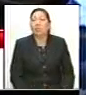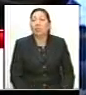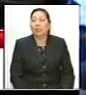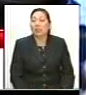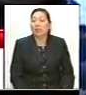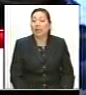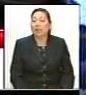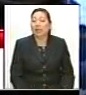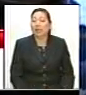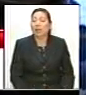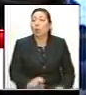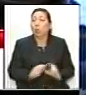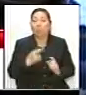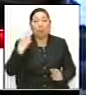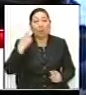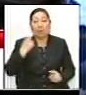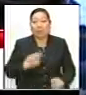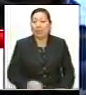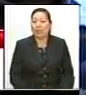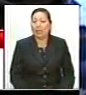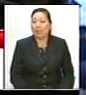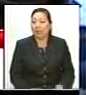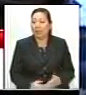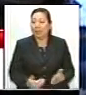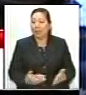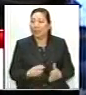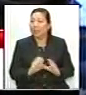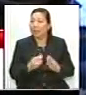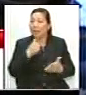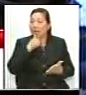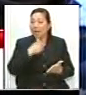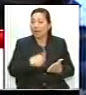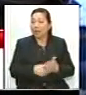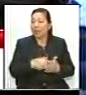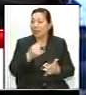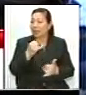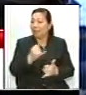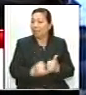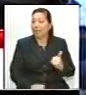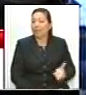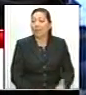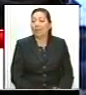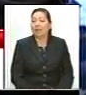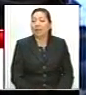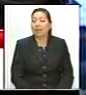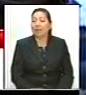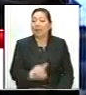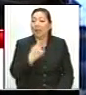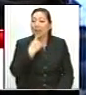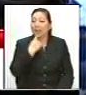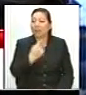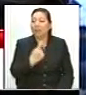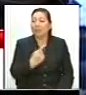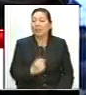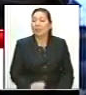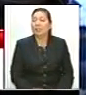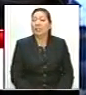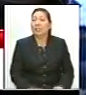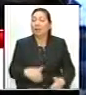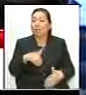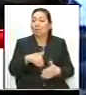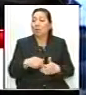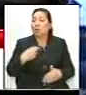irrevocable a Fuerza Popular. Y dentro de la carta, al final de ella dice: habiendo